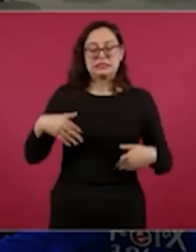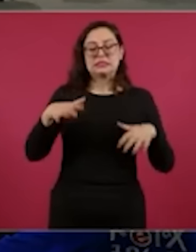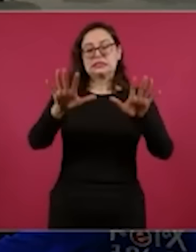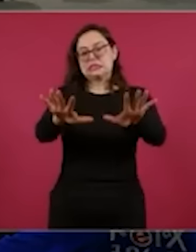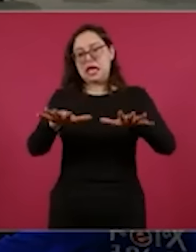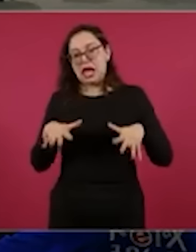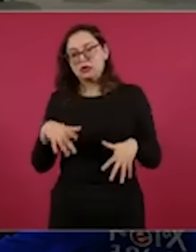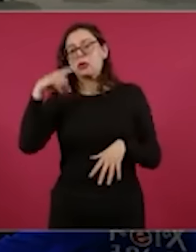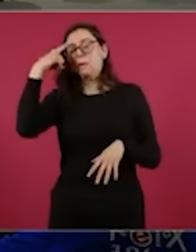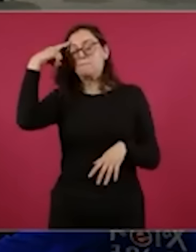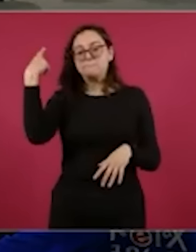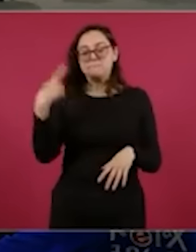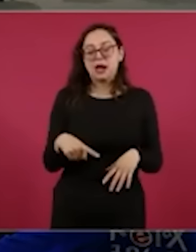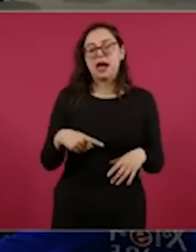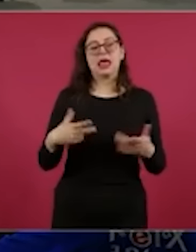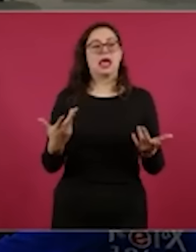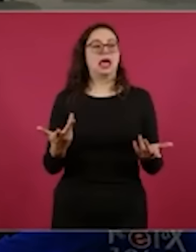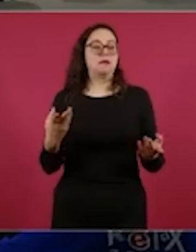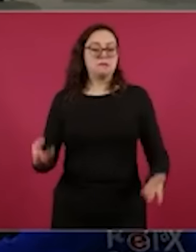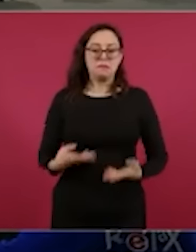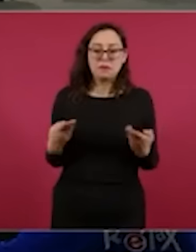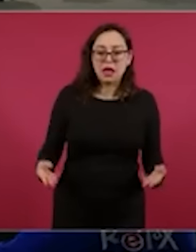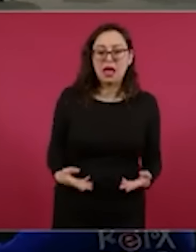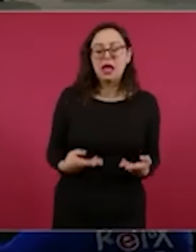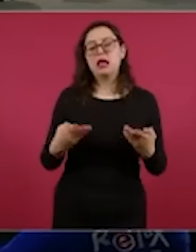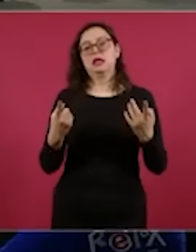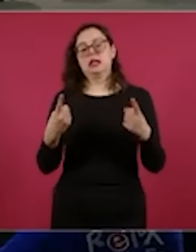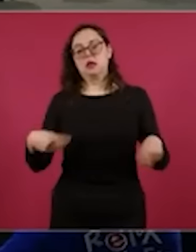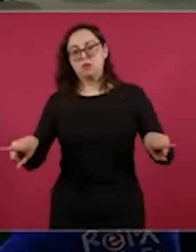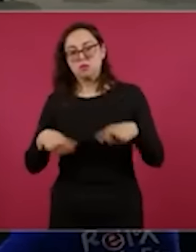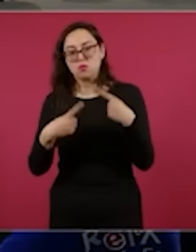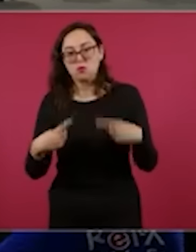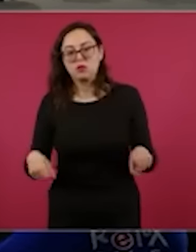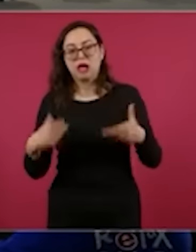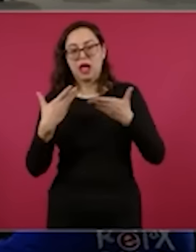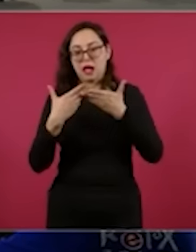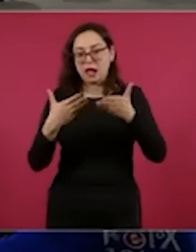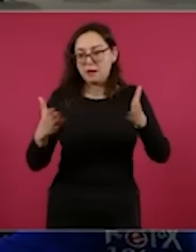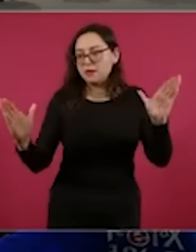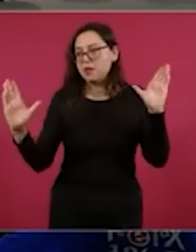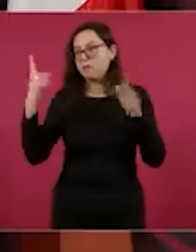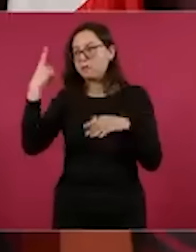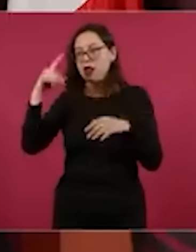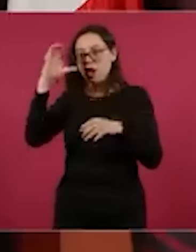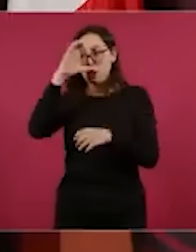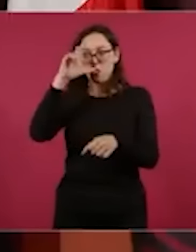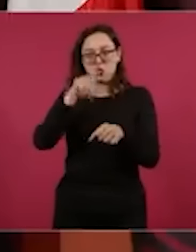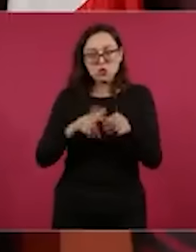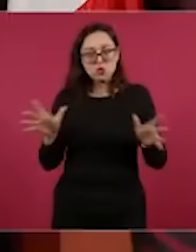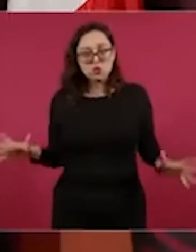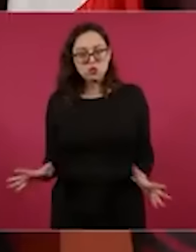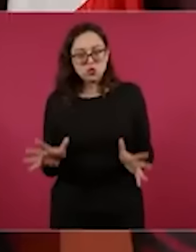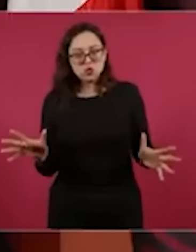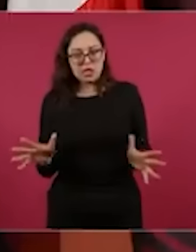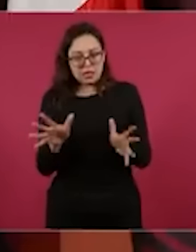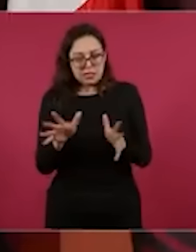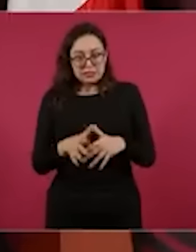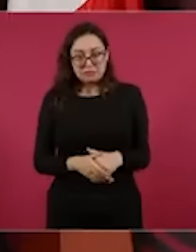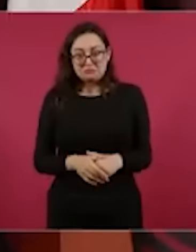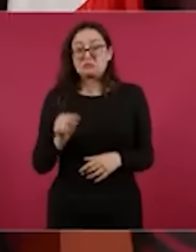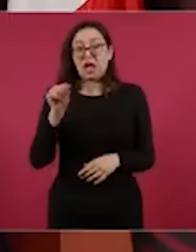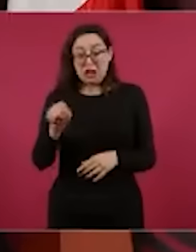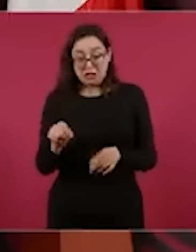artes escénicas, para el teatro, para la danza, para la música, que se abre y se integra al bosque. De ahí podemos cruzar a la